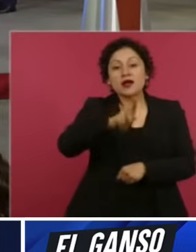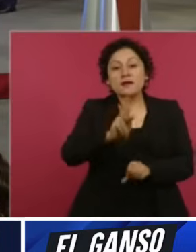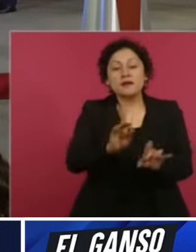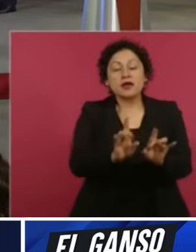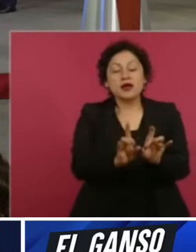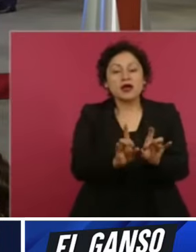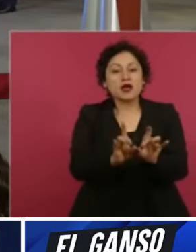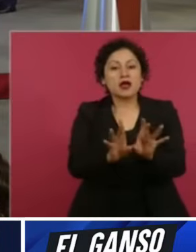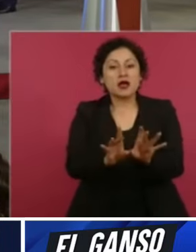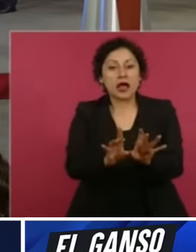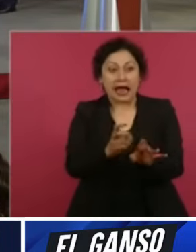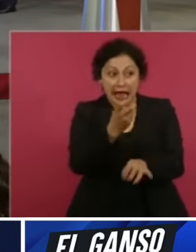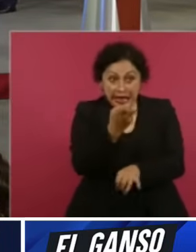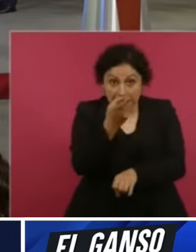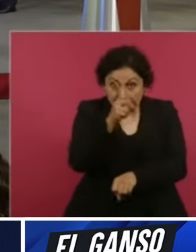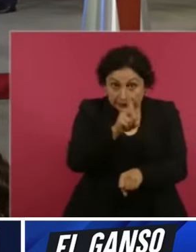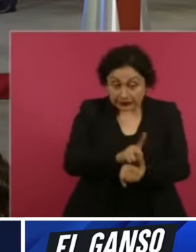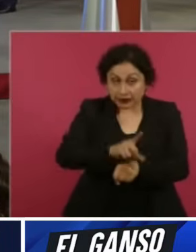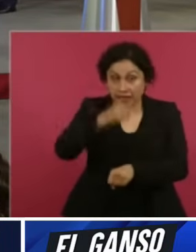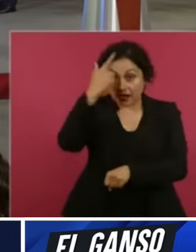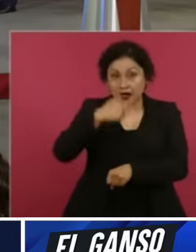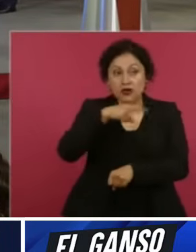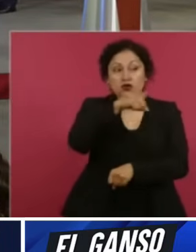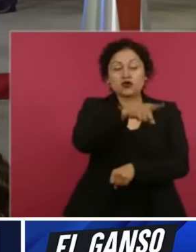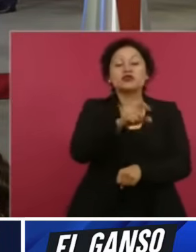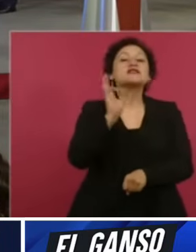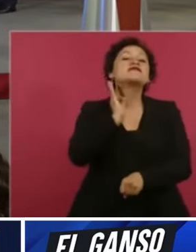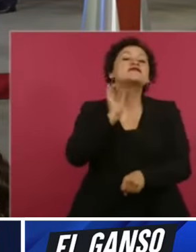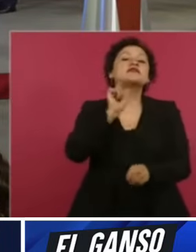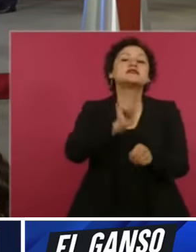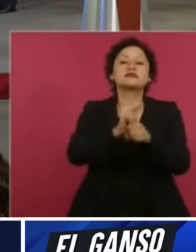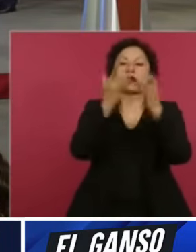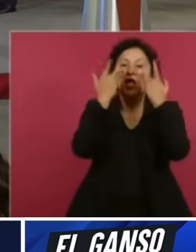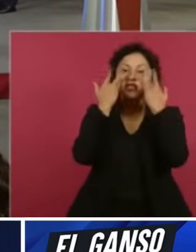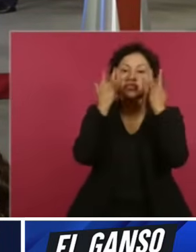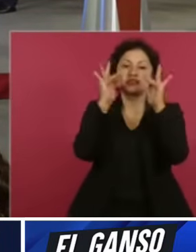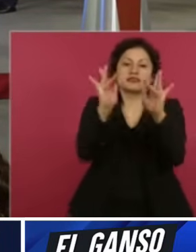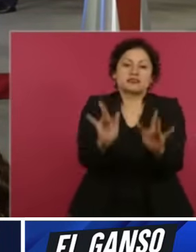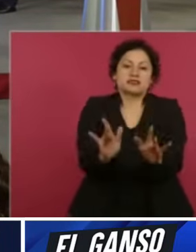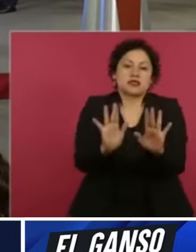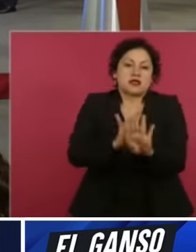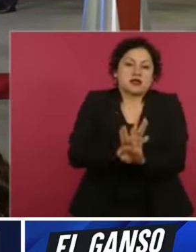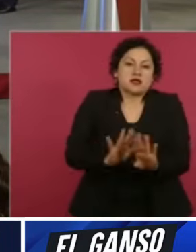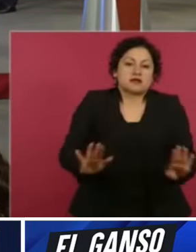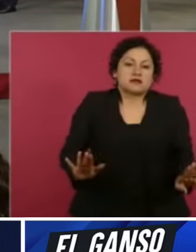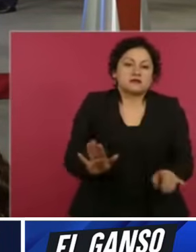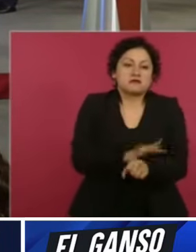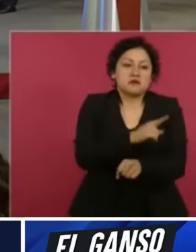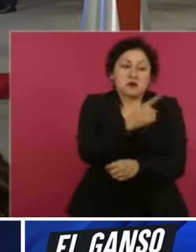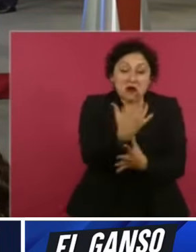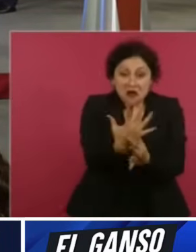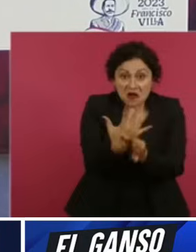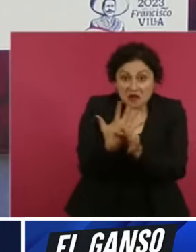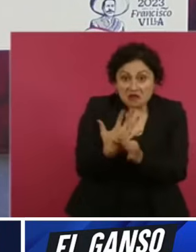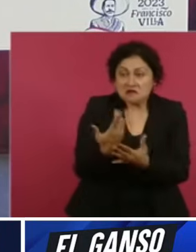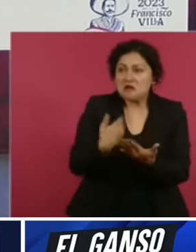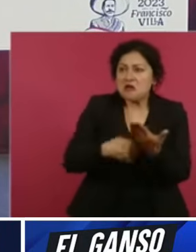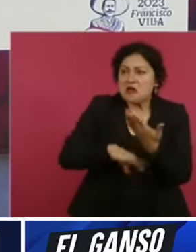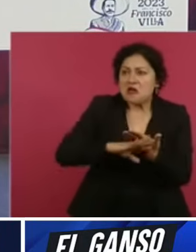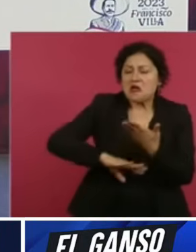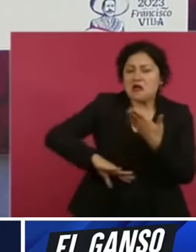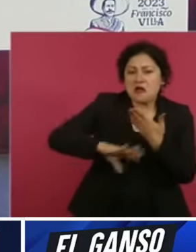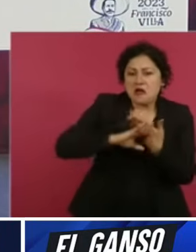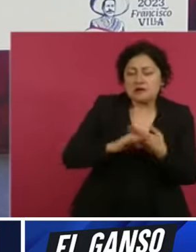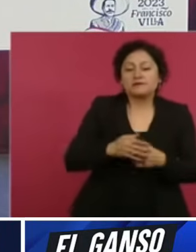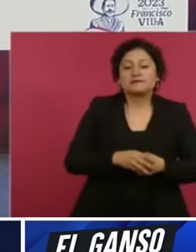intimidaciones el propio fiscal anticorrupción y el encargado del despacho de la fiscalía momentos más tardes